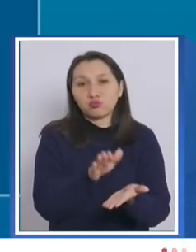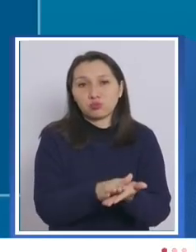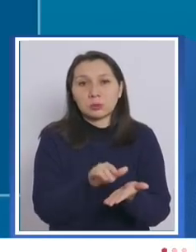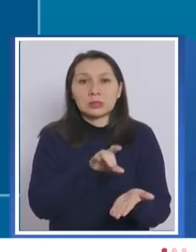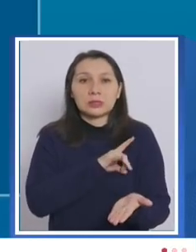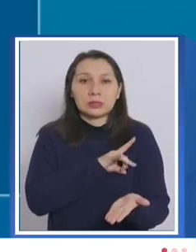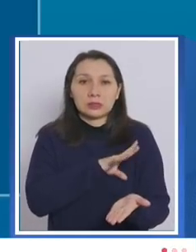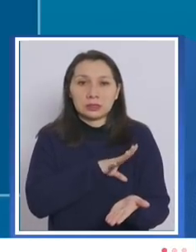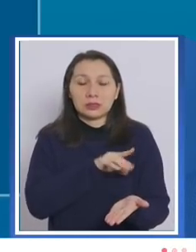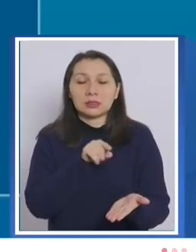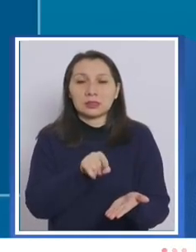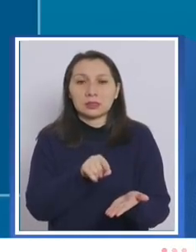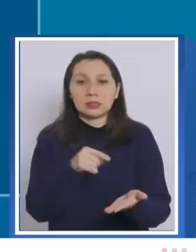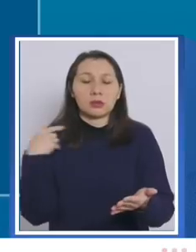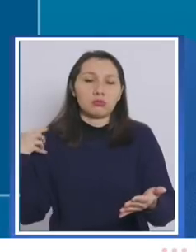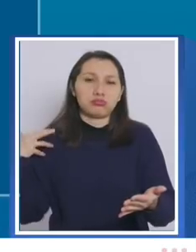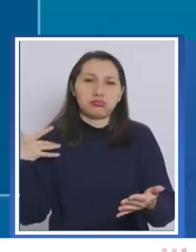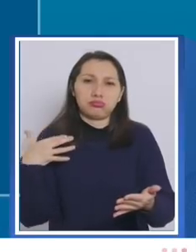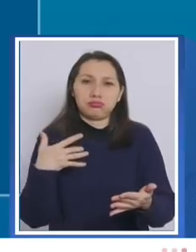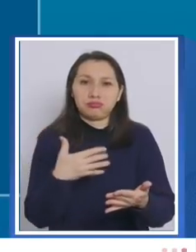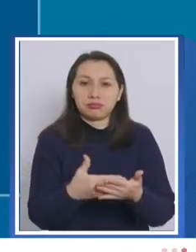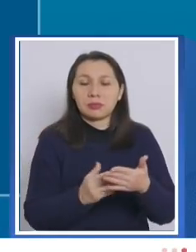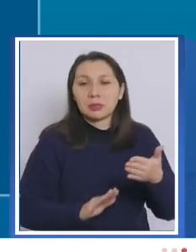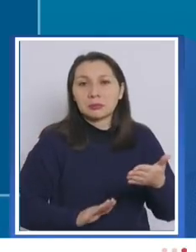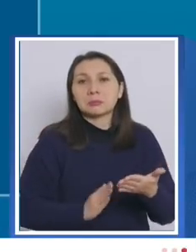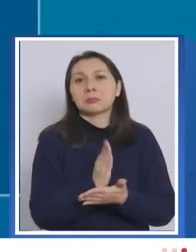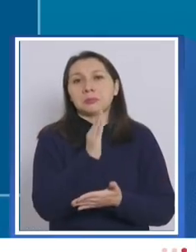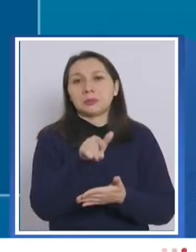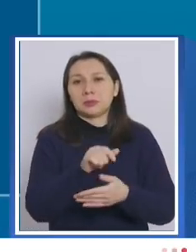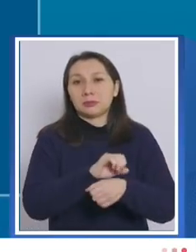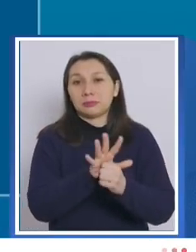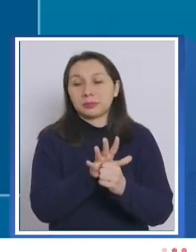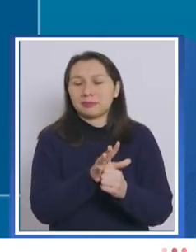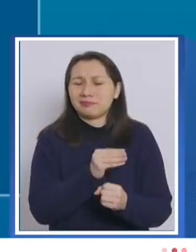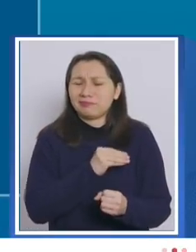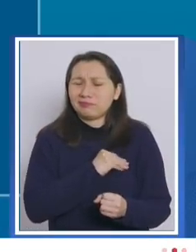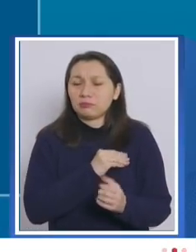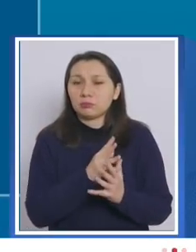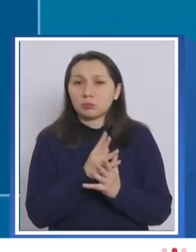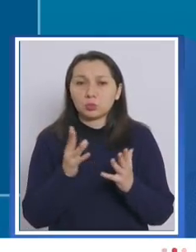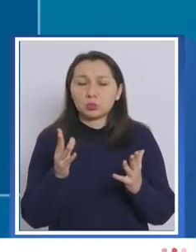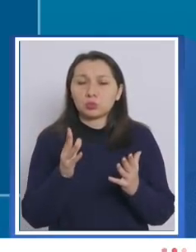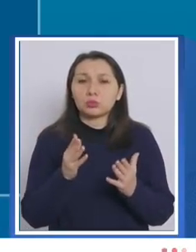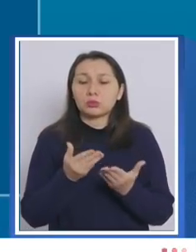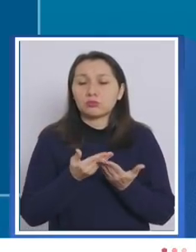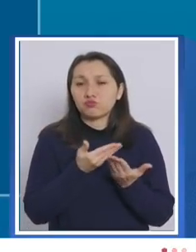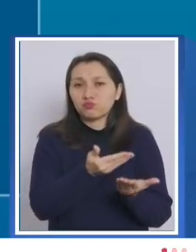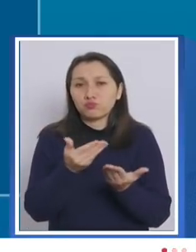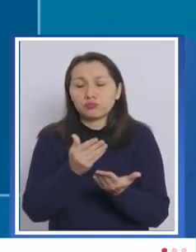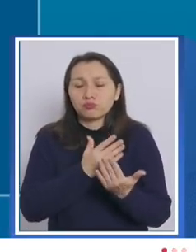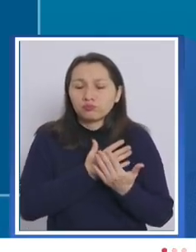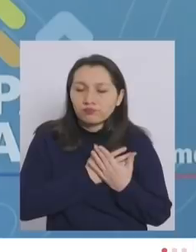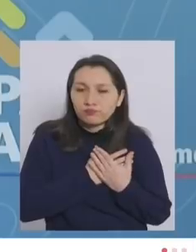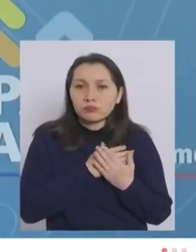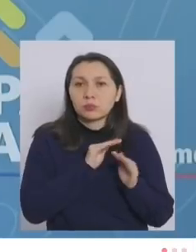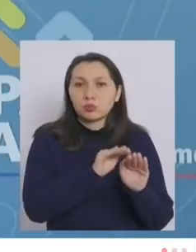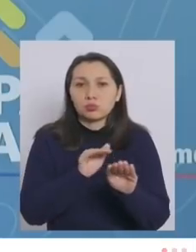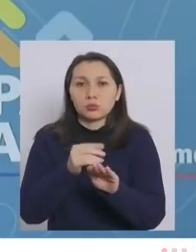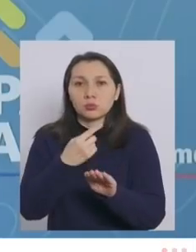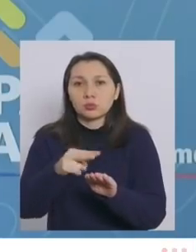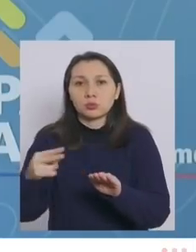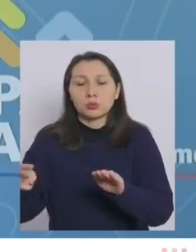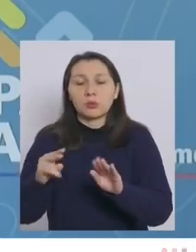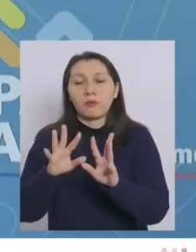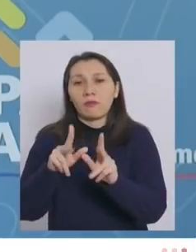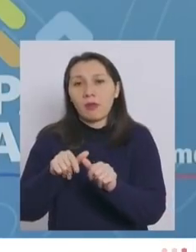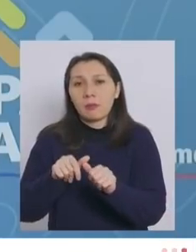Chile durante toda la pandemia. Y esto obviamente que lo lamentamos profundamente, le enviamos condolencias a todas las familias